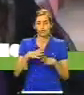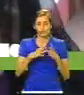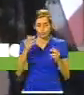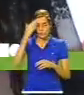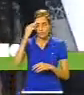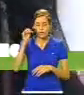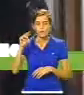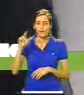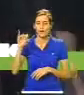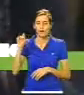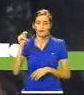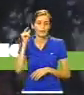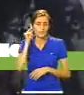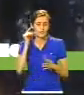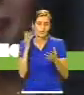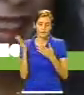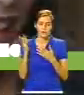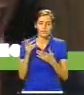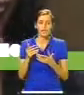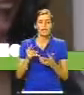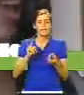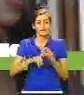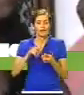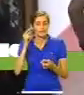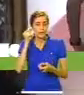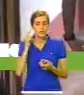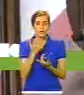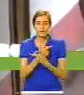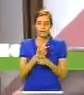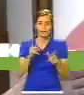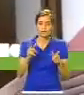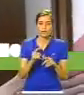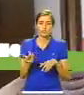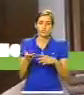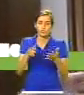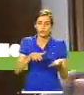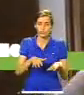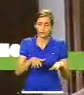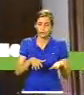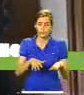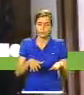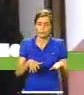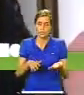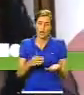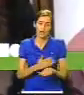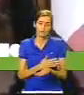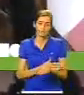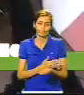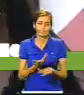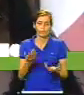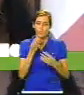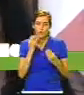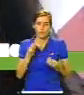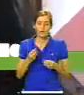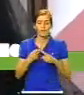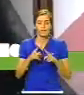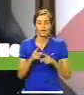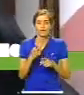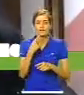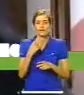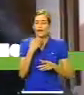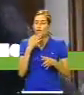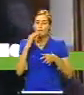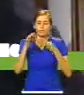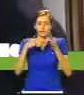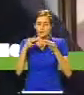María Teresa Rodríguez del Toro pues fue la esposa del Libertador y que falleció a muy temprana edad, pero sin embargo hay